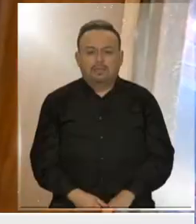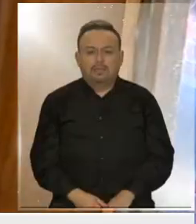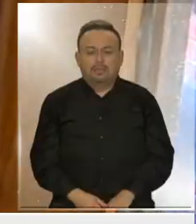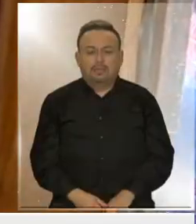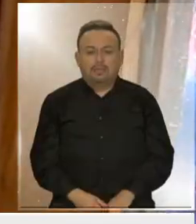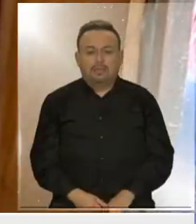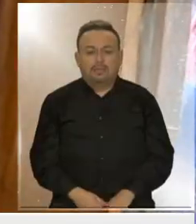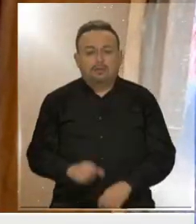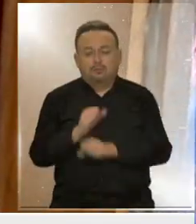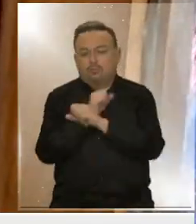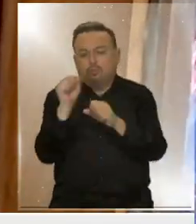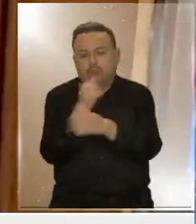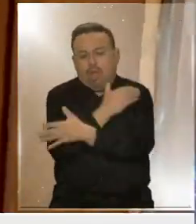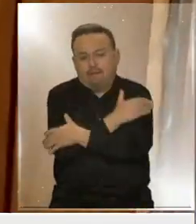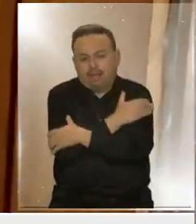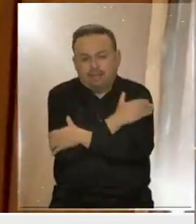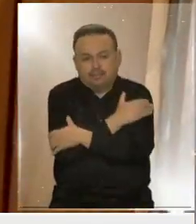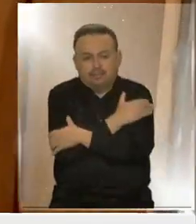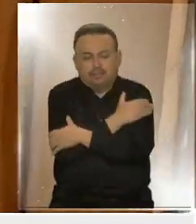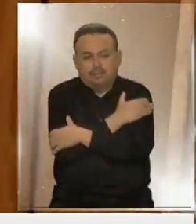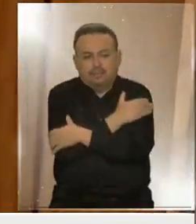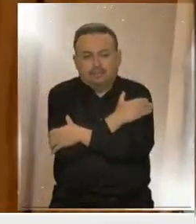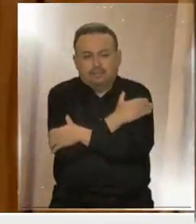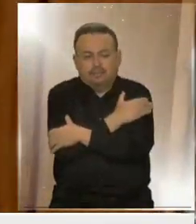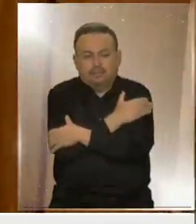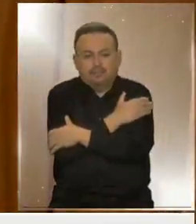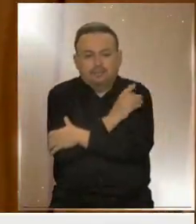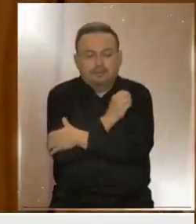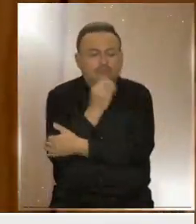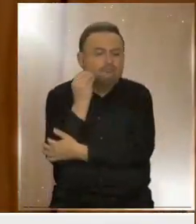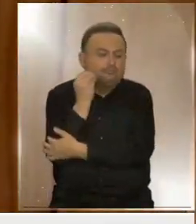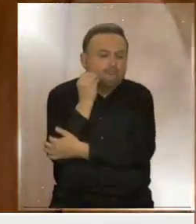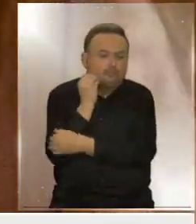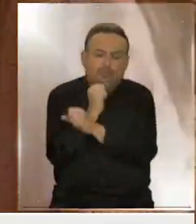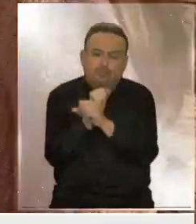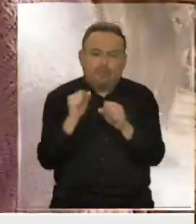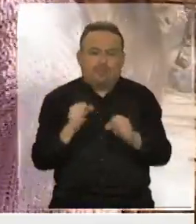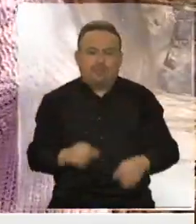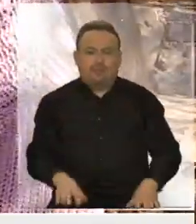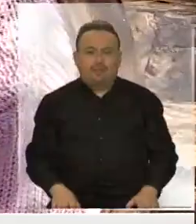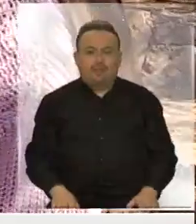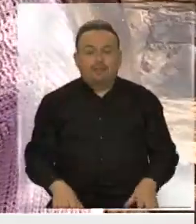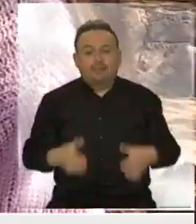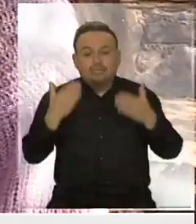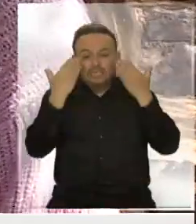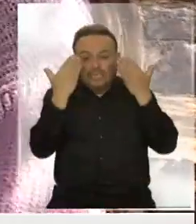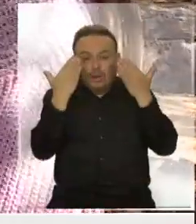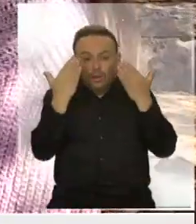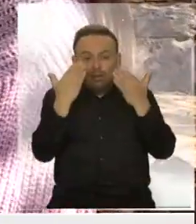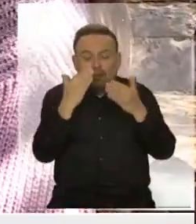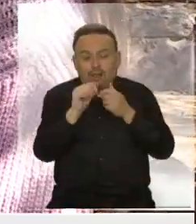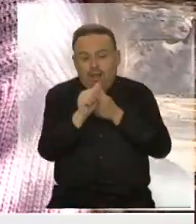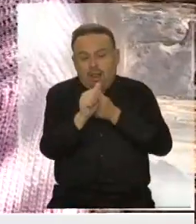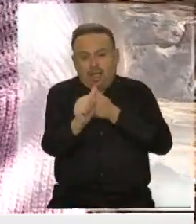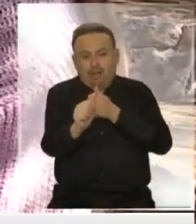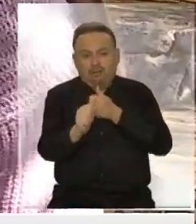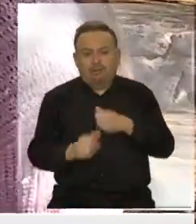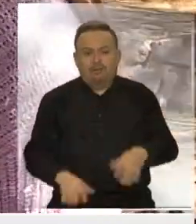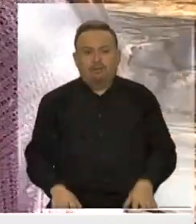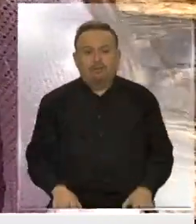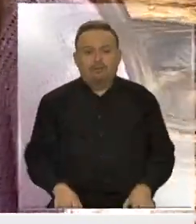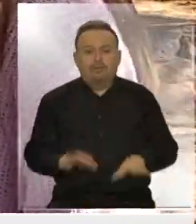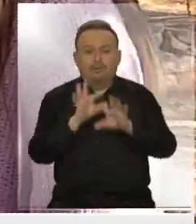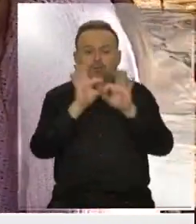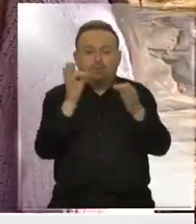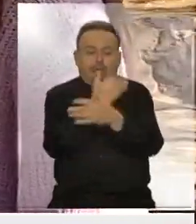No la podemos abrazar, no le podemos dar un beso, que la saludamos de lejos. Nunca le